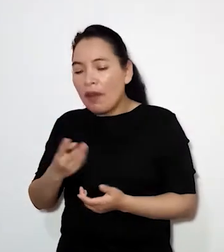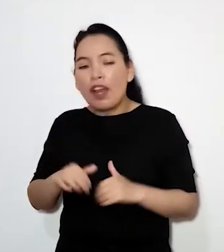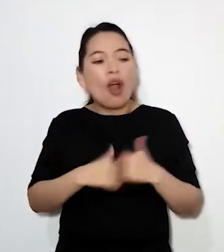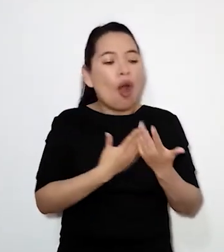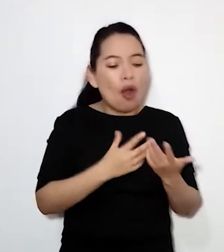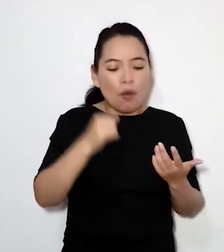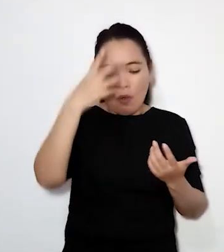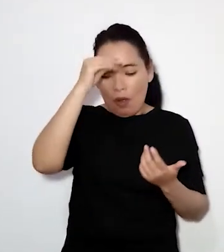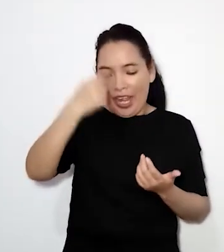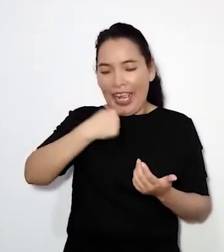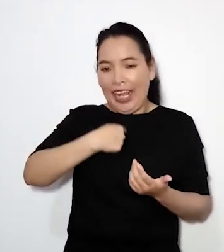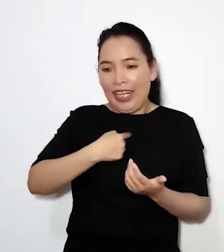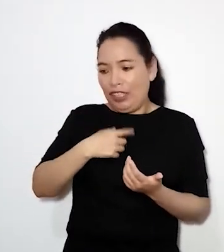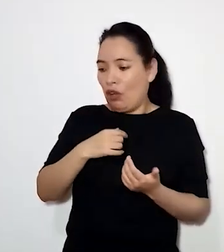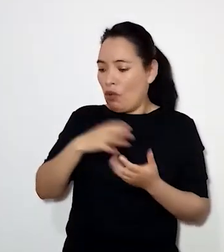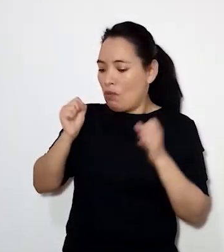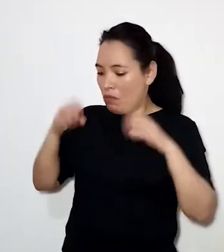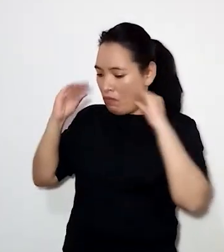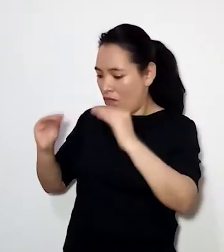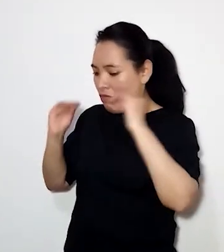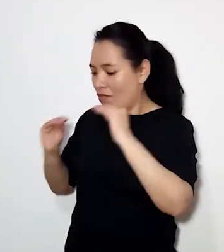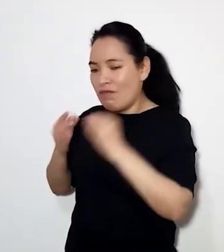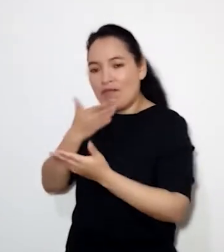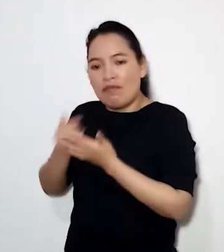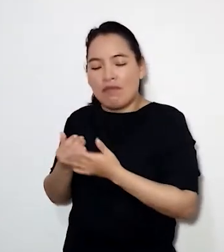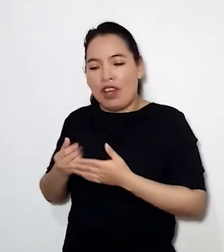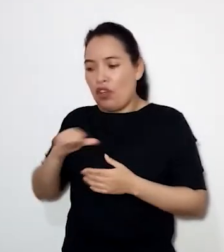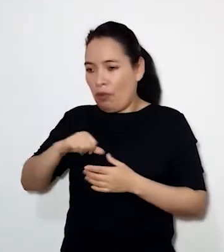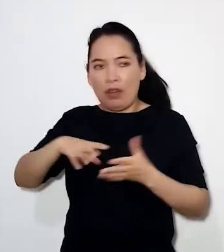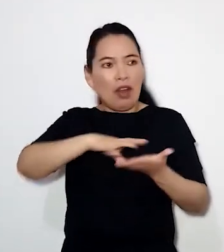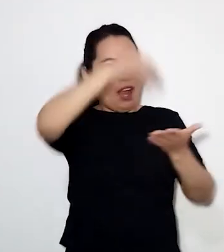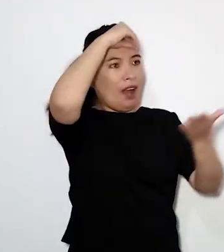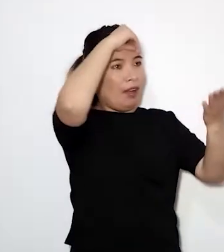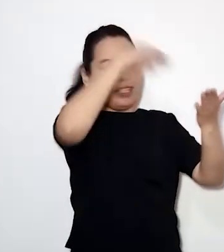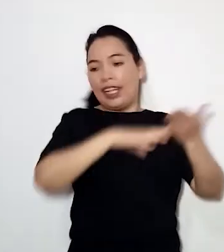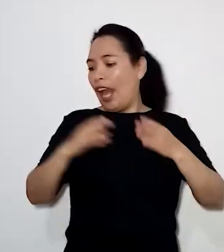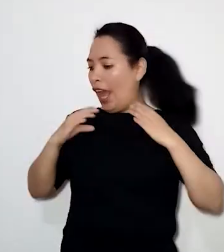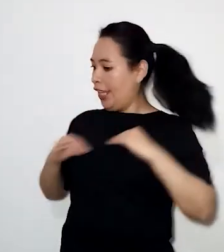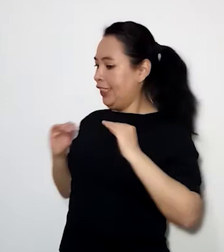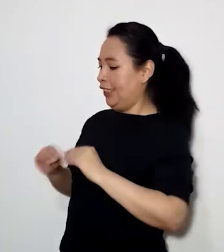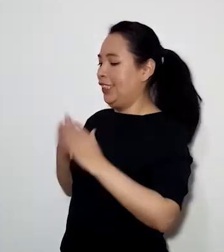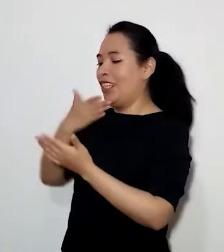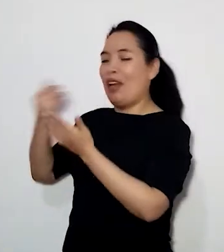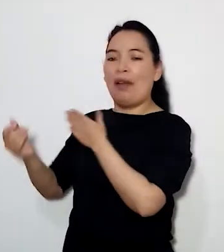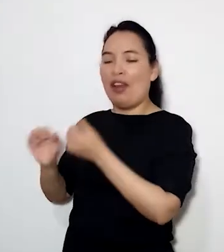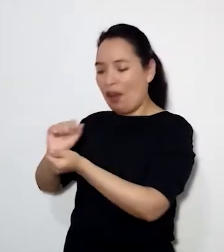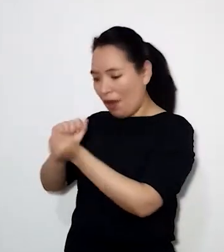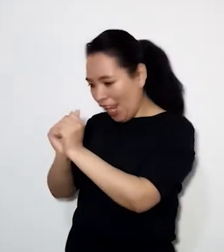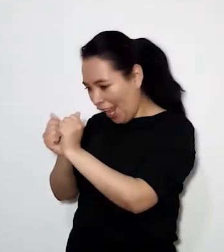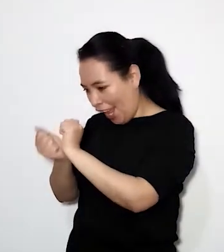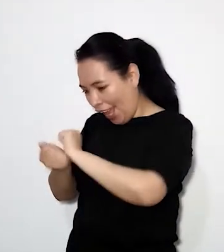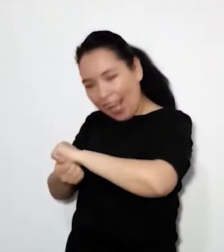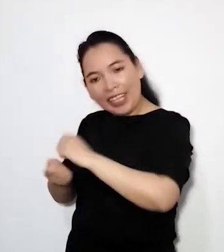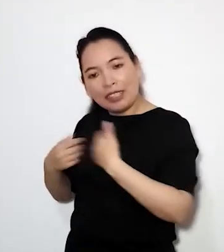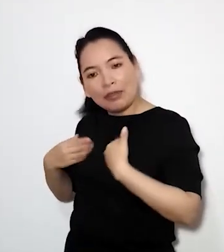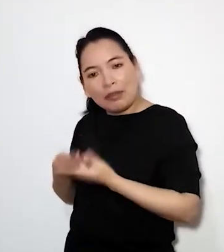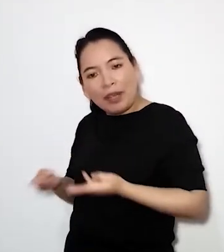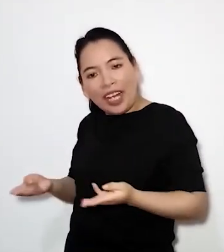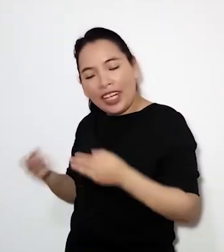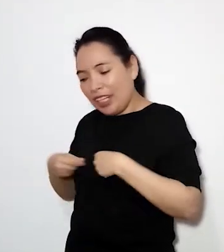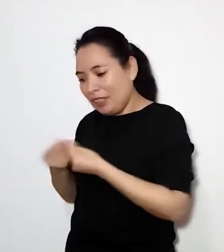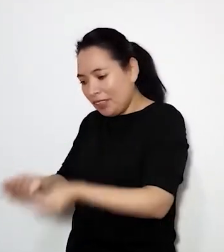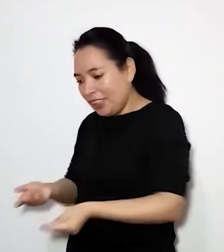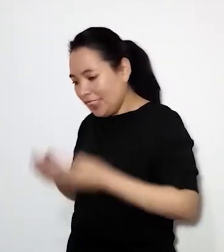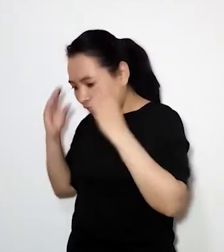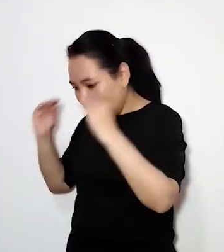posibilidad de formarse en ellas para poder adaptar, digamos, la educación a los ritmos y